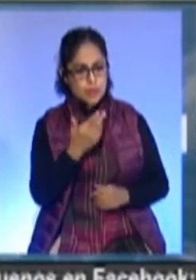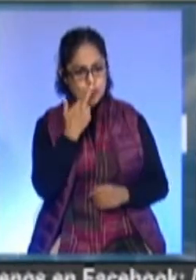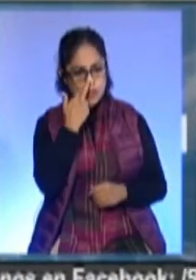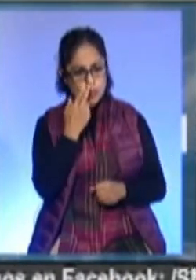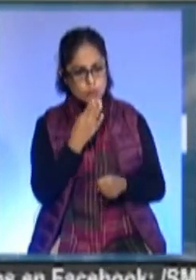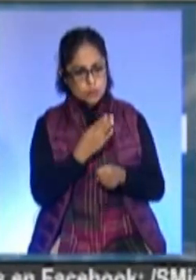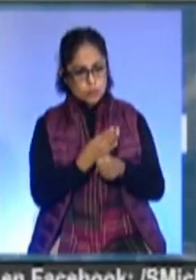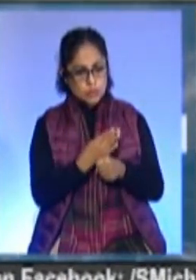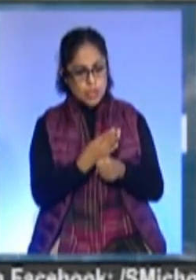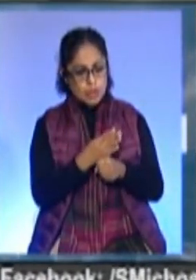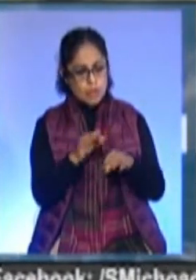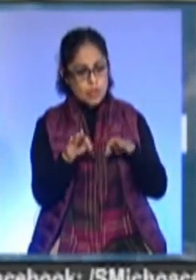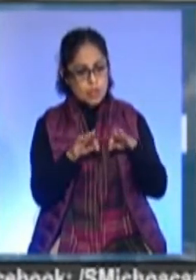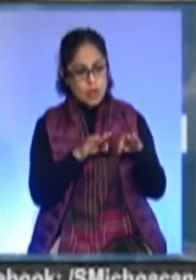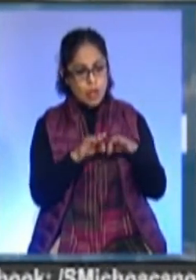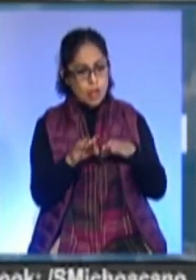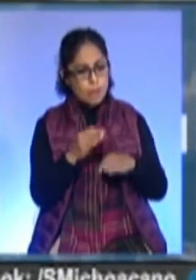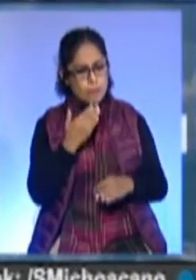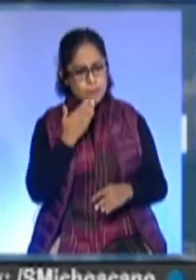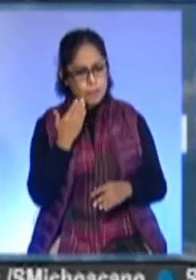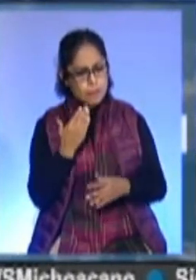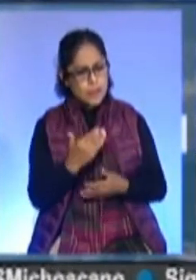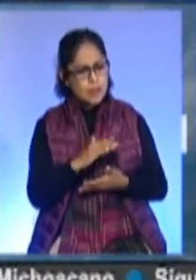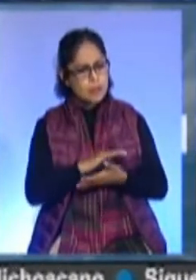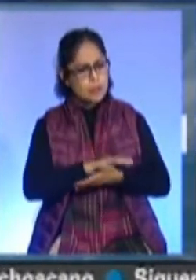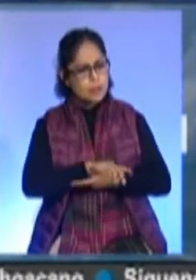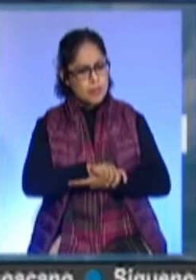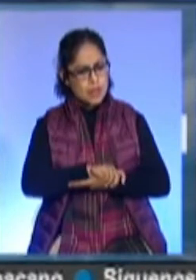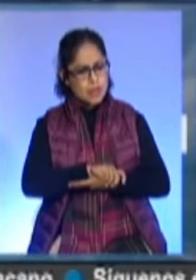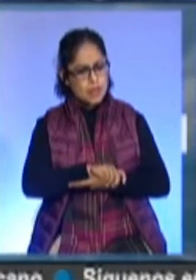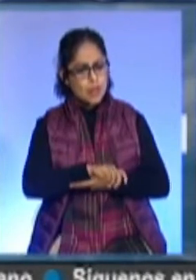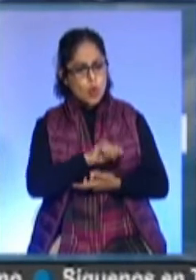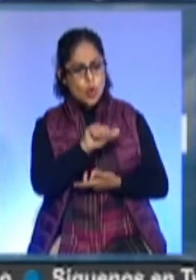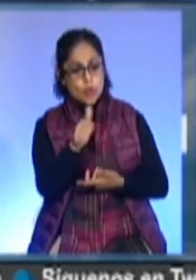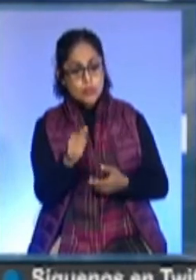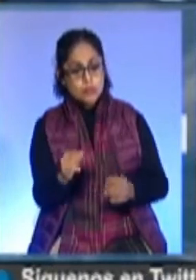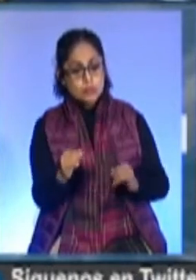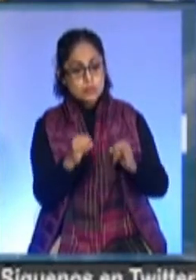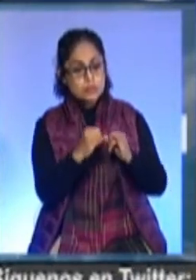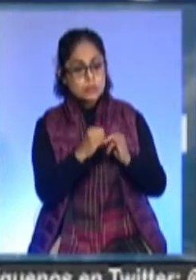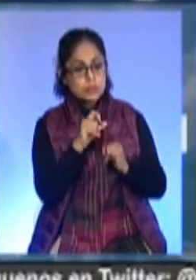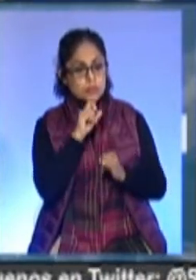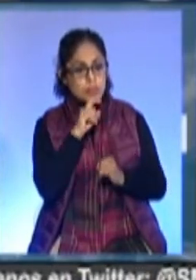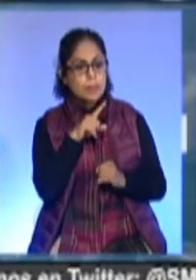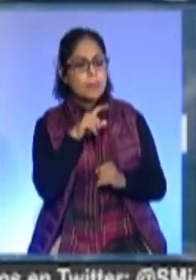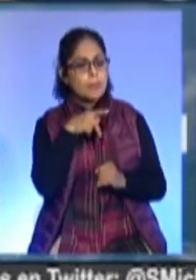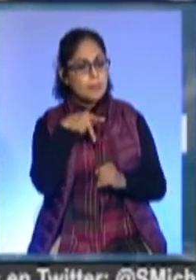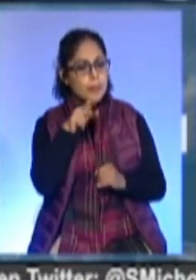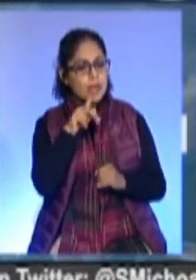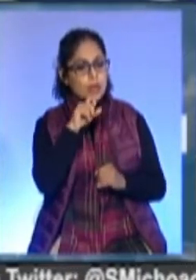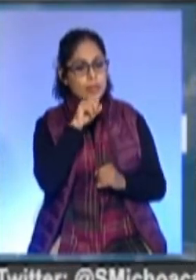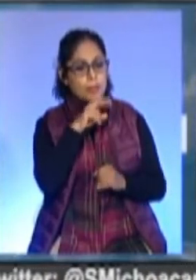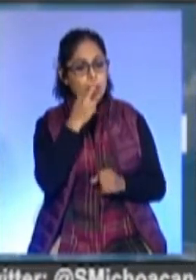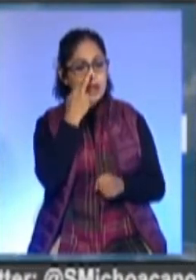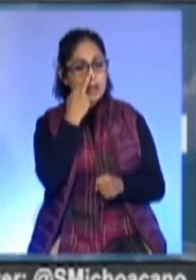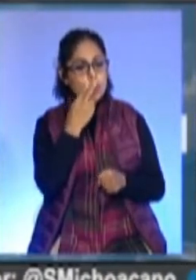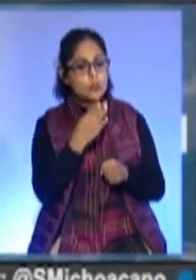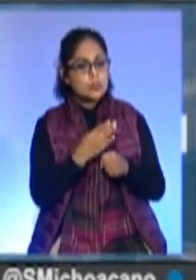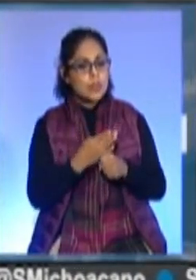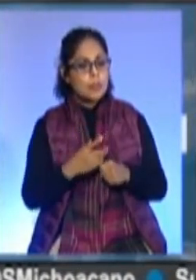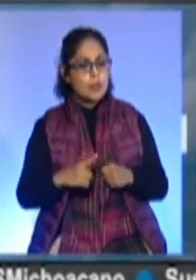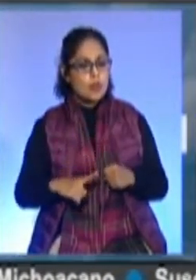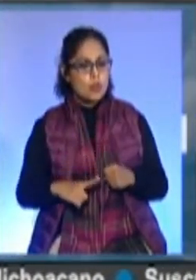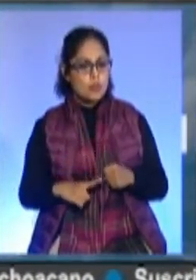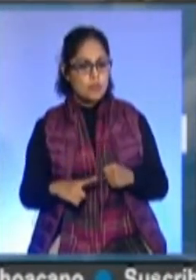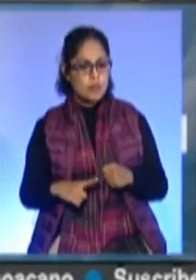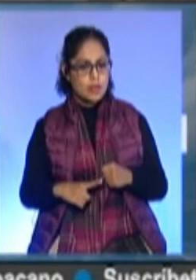un trabajo sumamente de la mano con otras dependencias, pero a la vez con la responsabilidad y la atribución que tiene el gobierno del